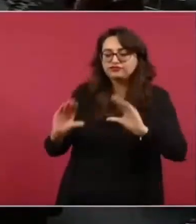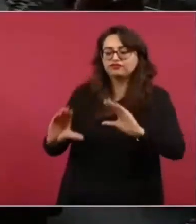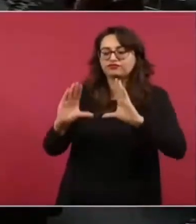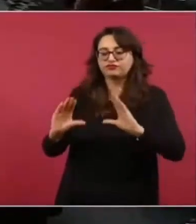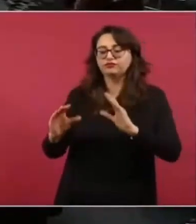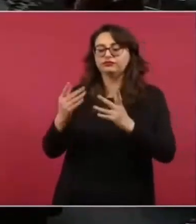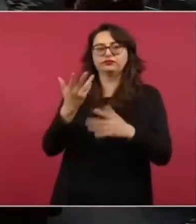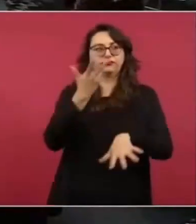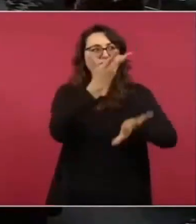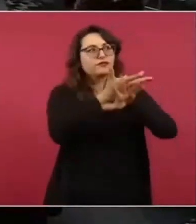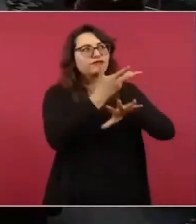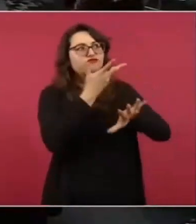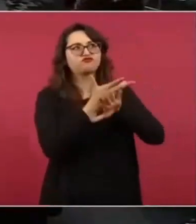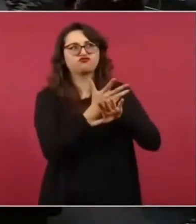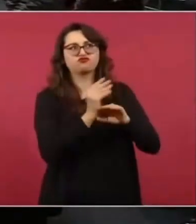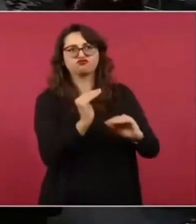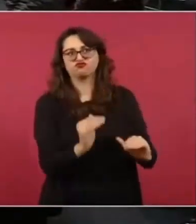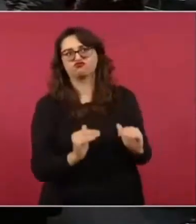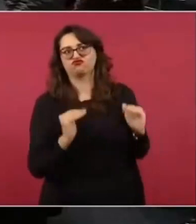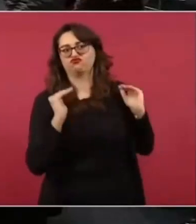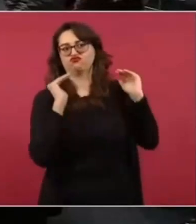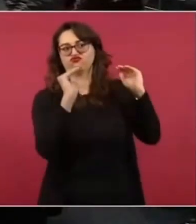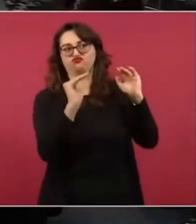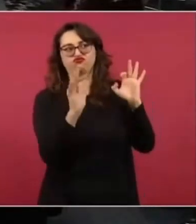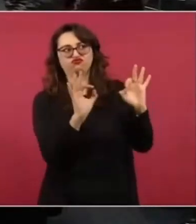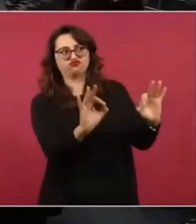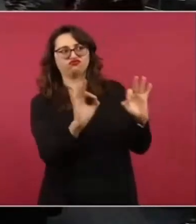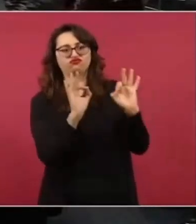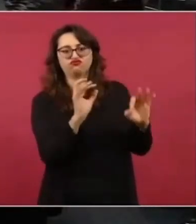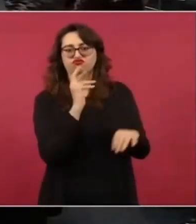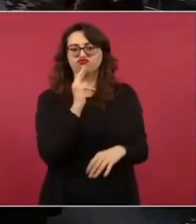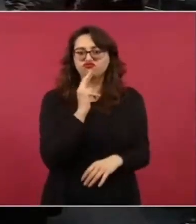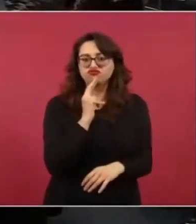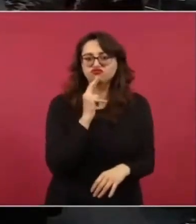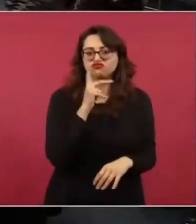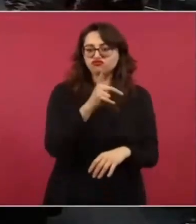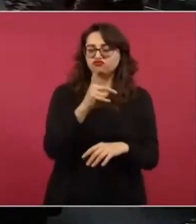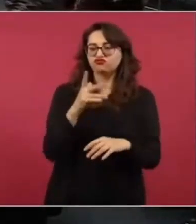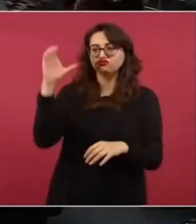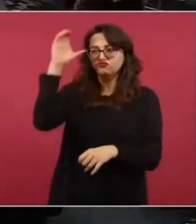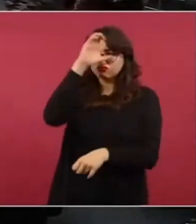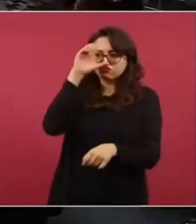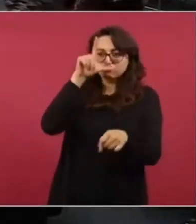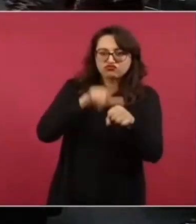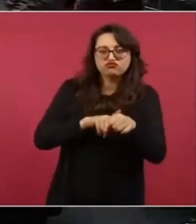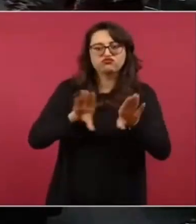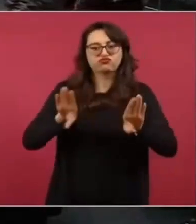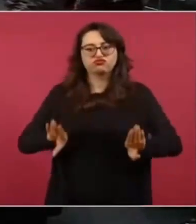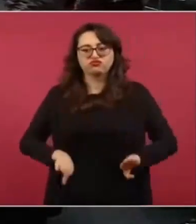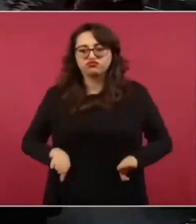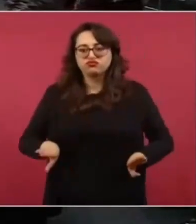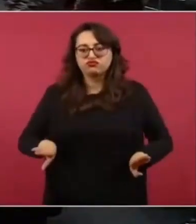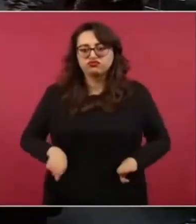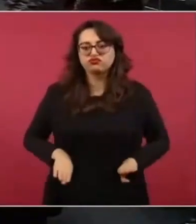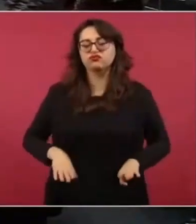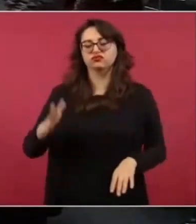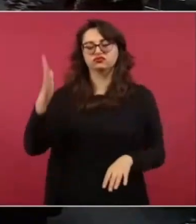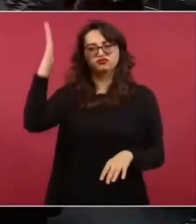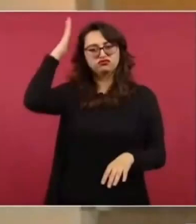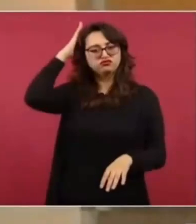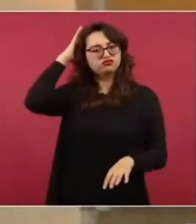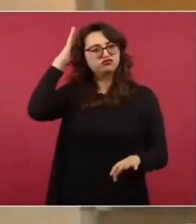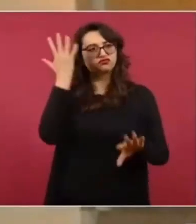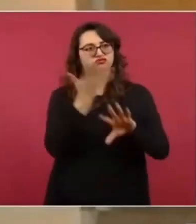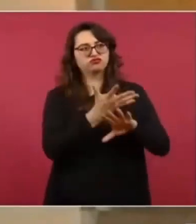modo de vida americano, en nuestros valores y en el respeto del liderazgo